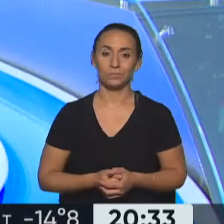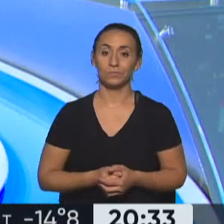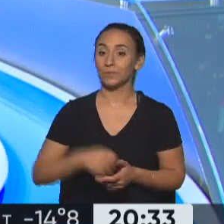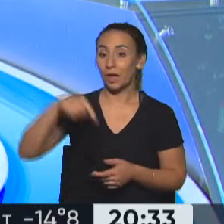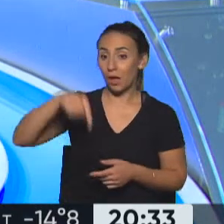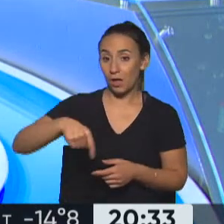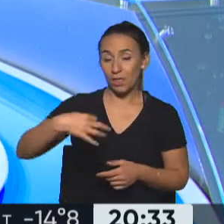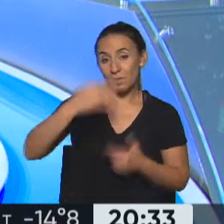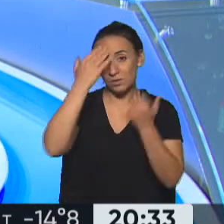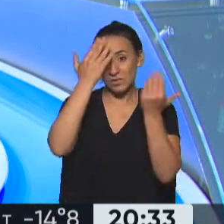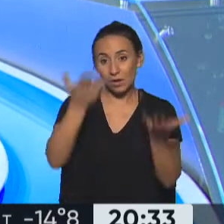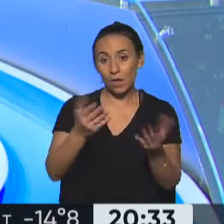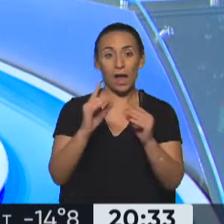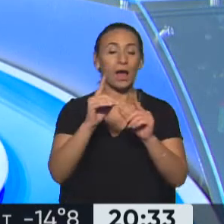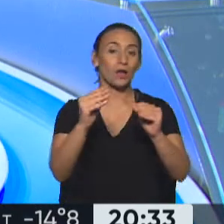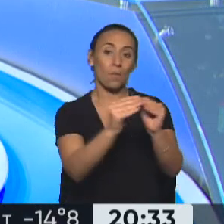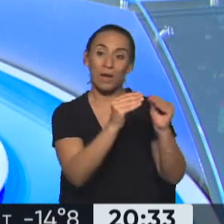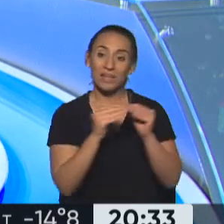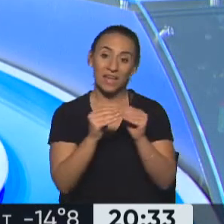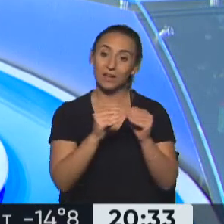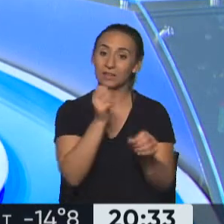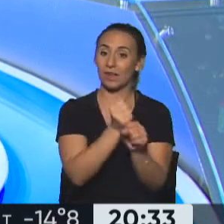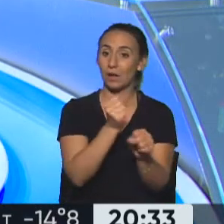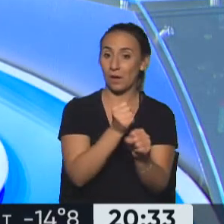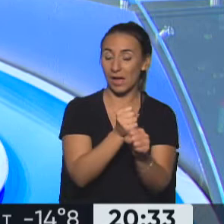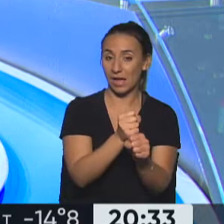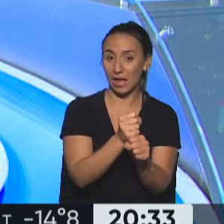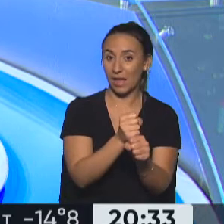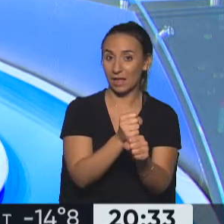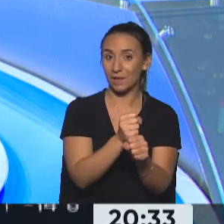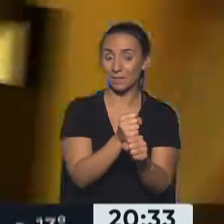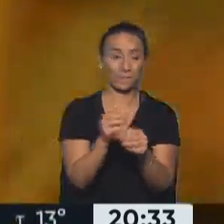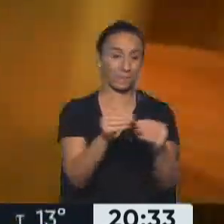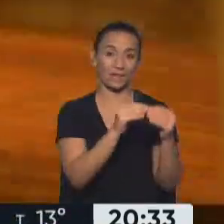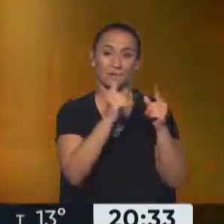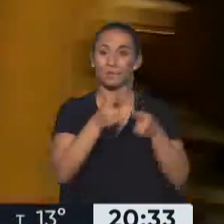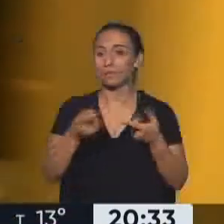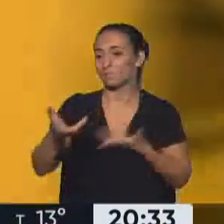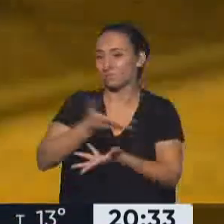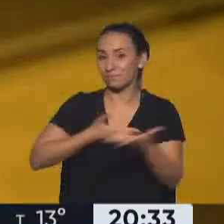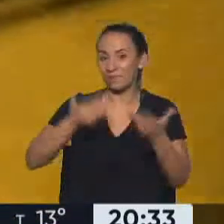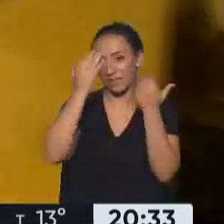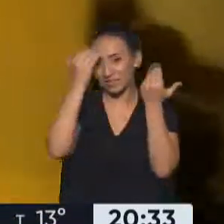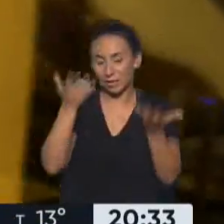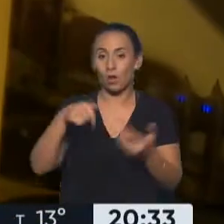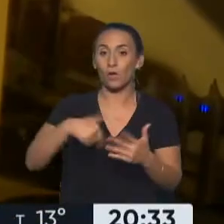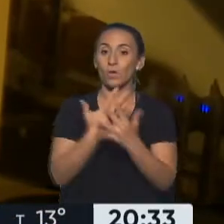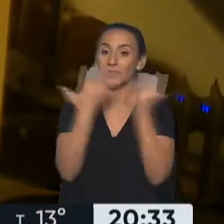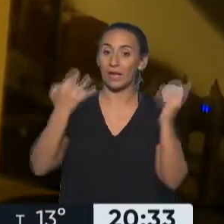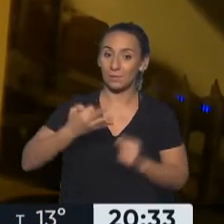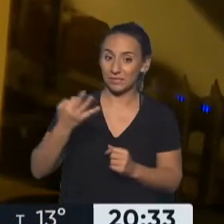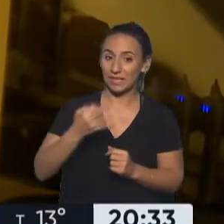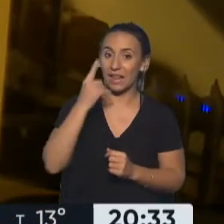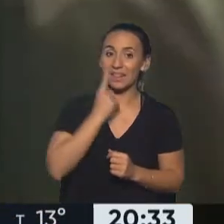Hoy tenemos que saludar a compañeros, compañeras, trabajadores, trabajadoras y por supuesto colegas, porque es un día muy especial, es un 14